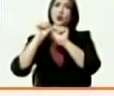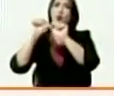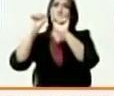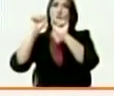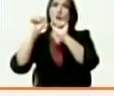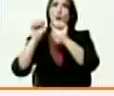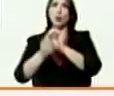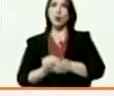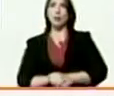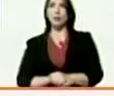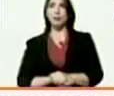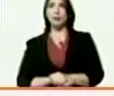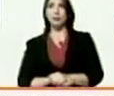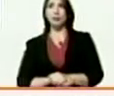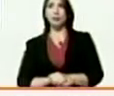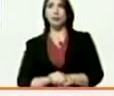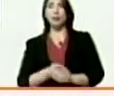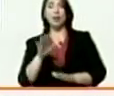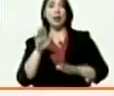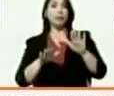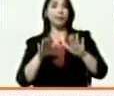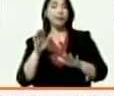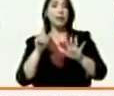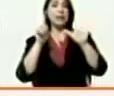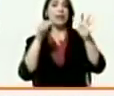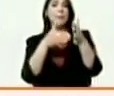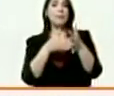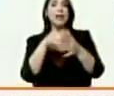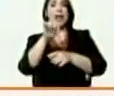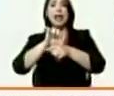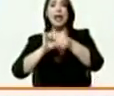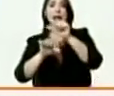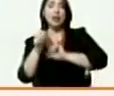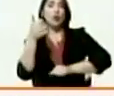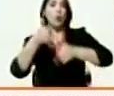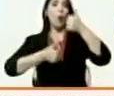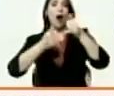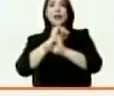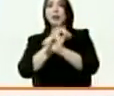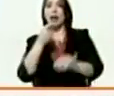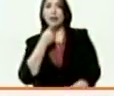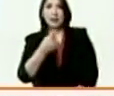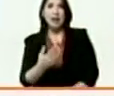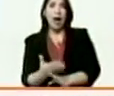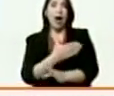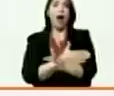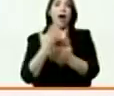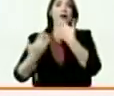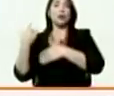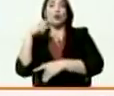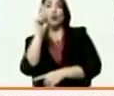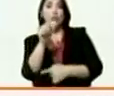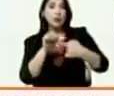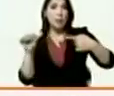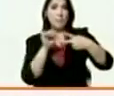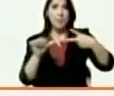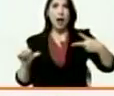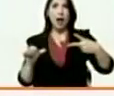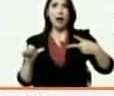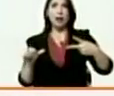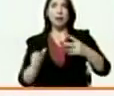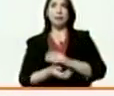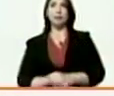de aproximadamente 6.000 heridos, de los cuales, como lo decía hace unas semanas en uno de mis